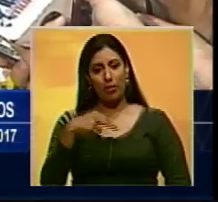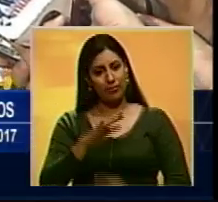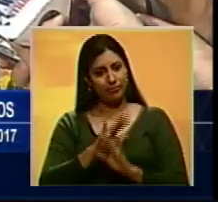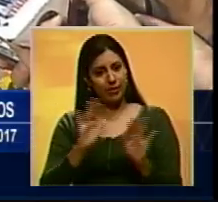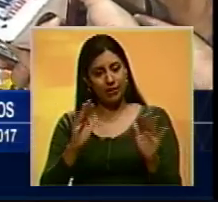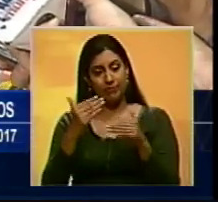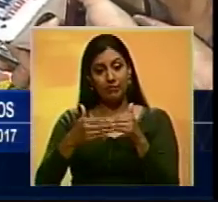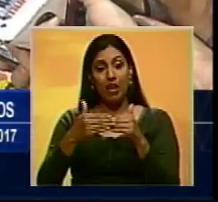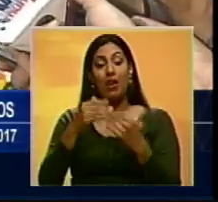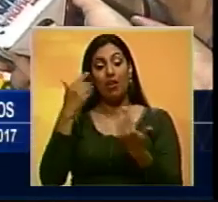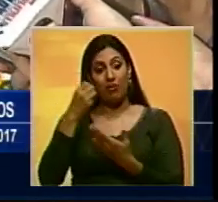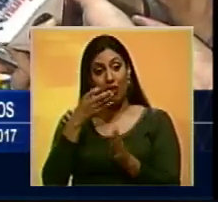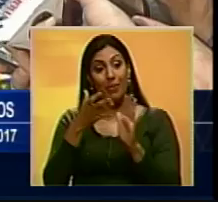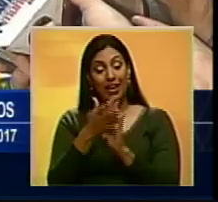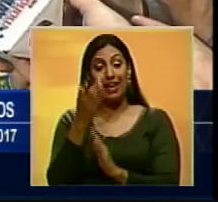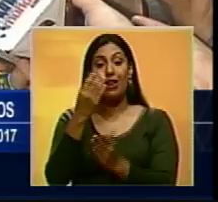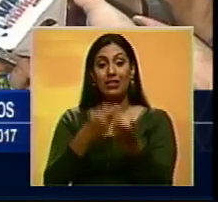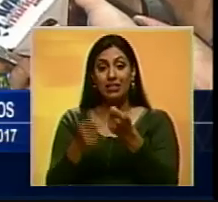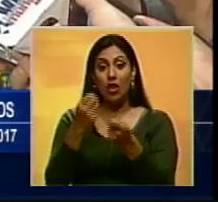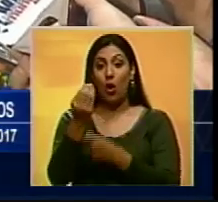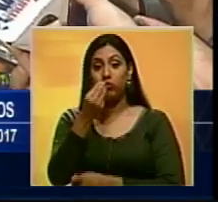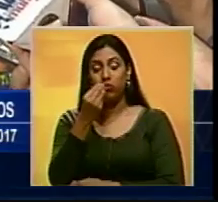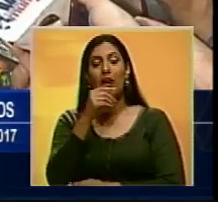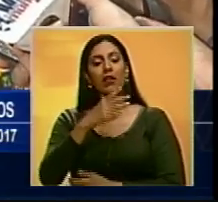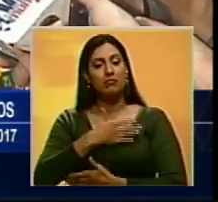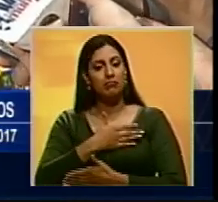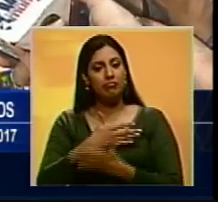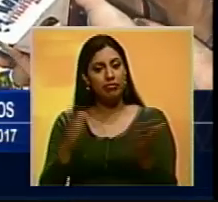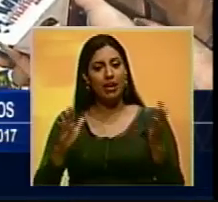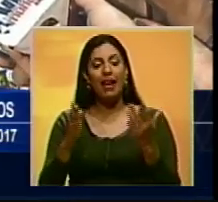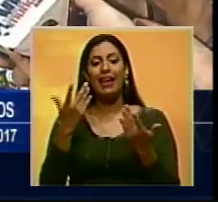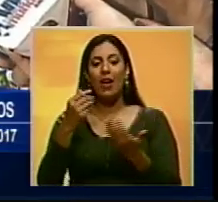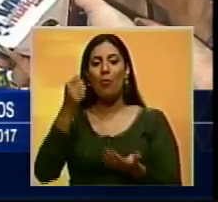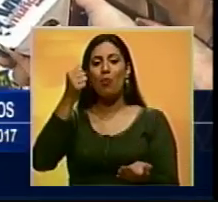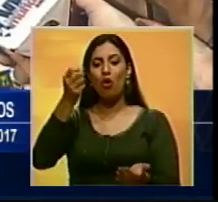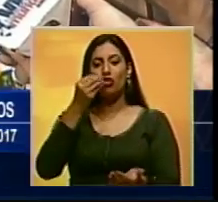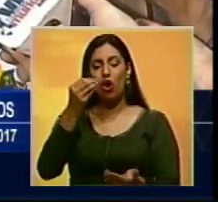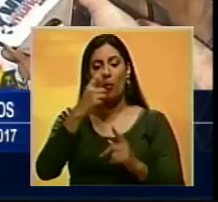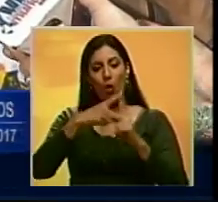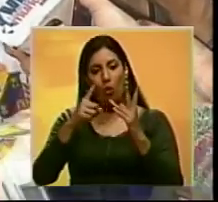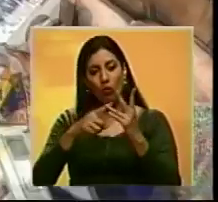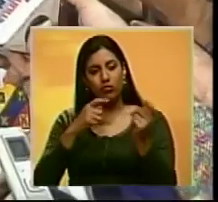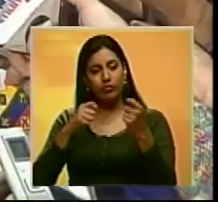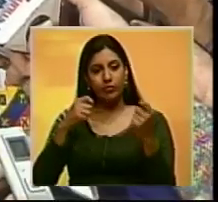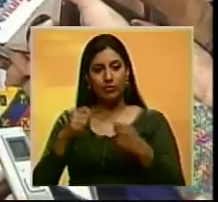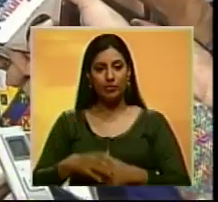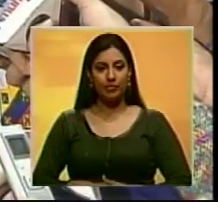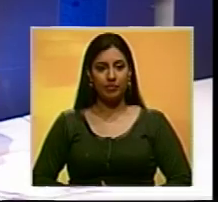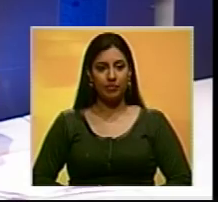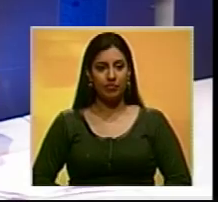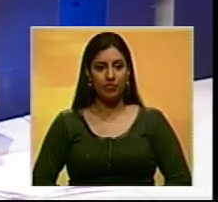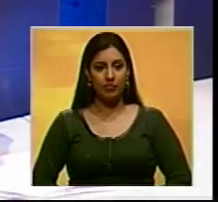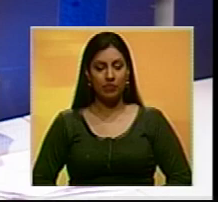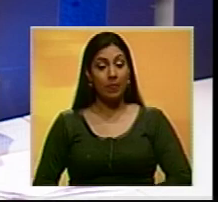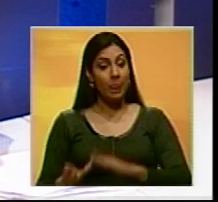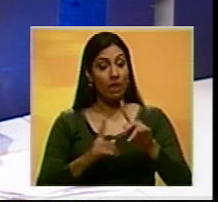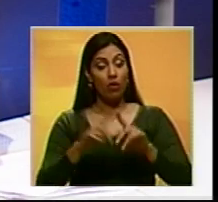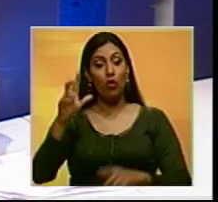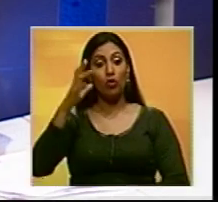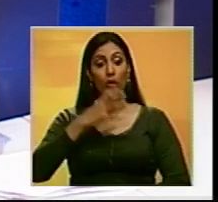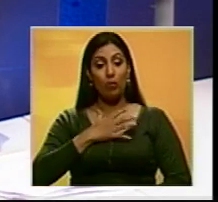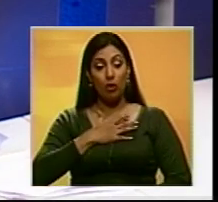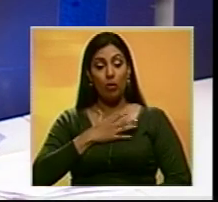El funcionario señaló que los comestibles estarán disponibles a través de los CLAP y otras formas de distribución. El